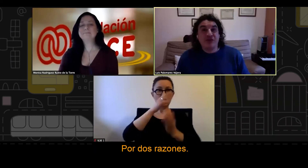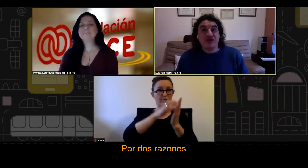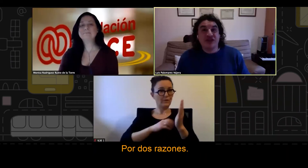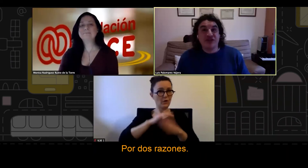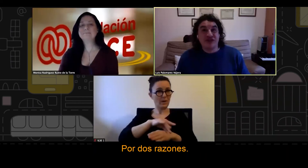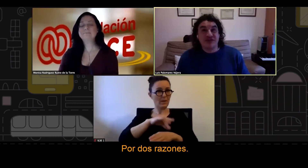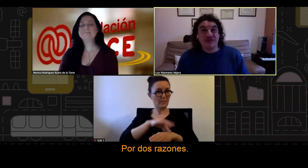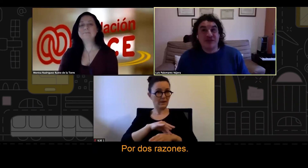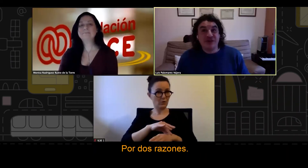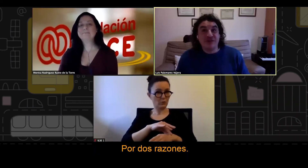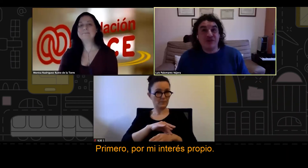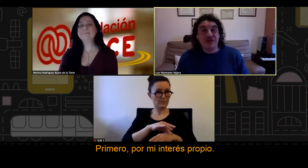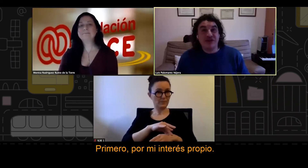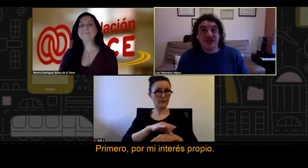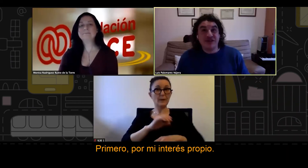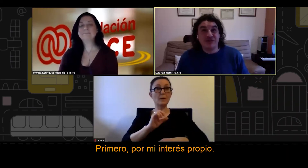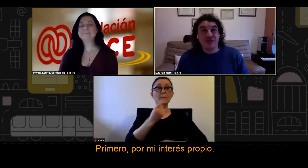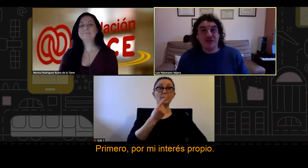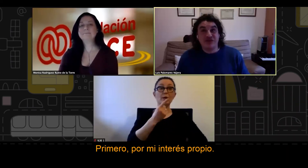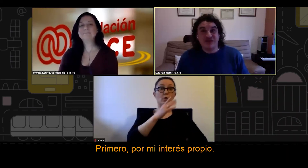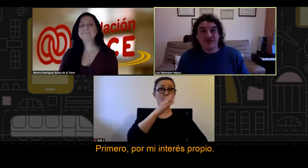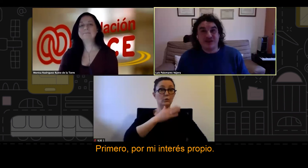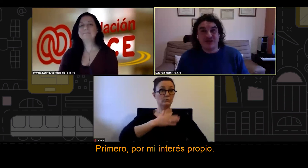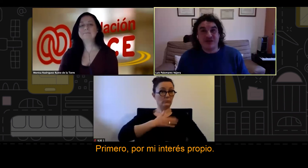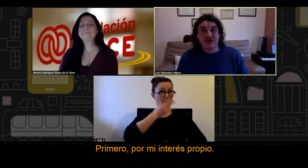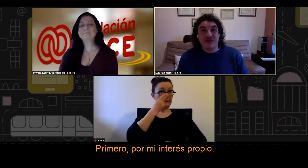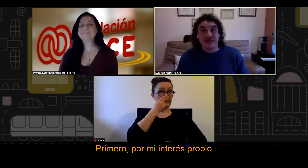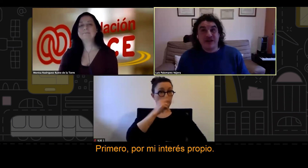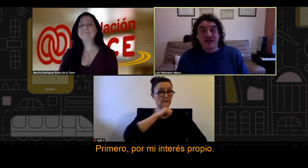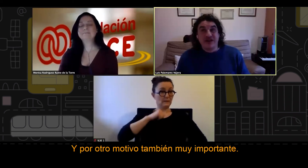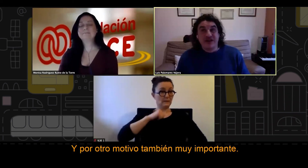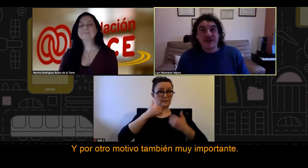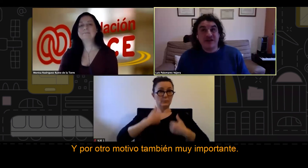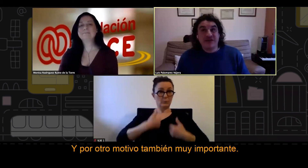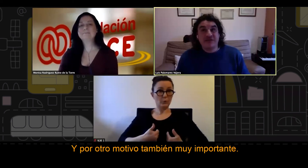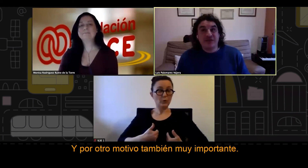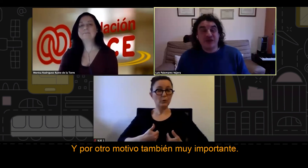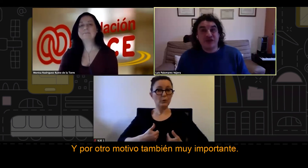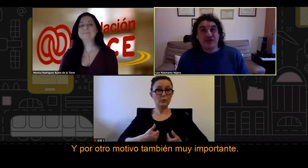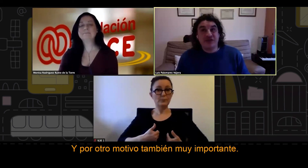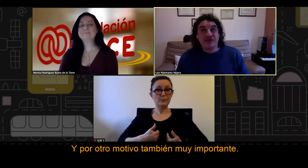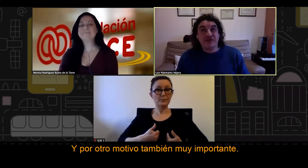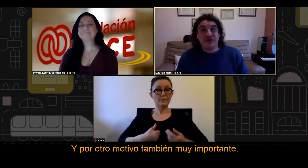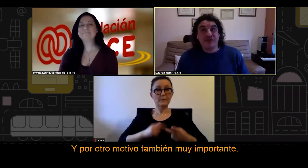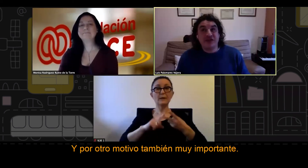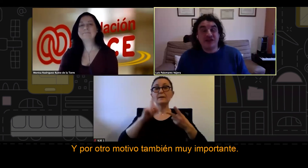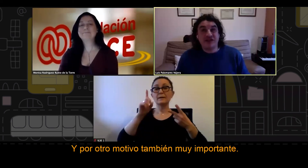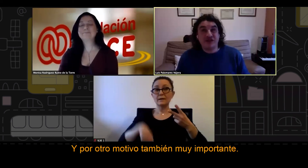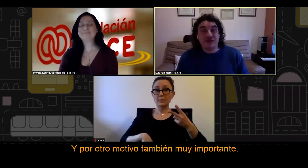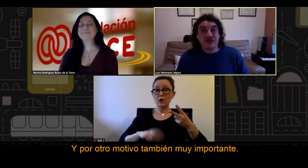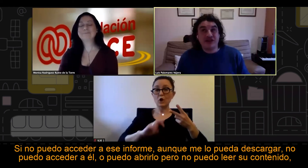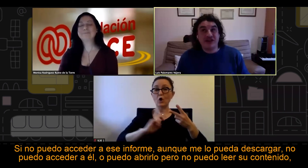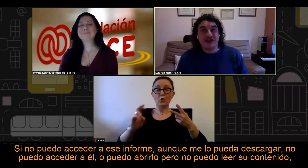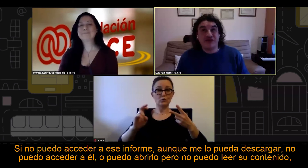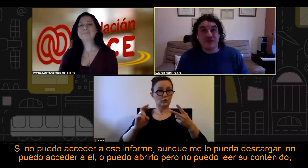Por dos razones. Primero, por mi interés propio, ¿de acuerdo? Y por otro motivo también muy importante, si yo no